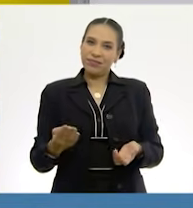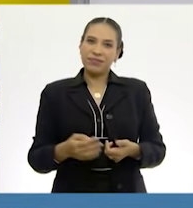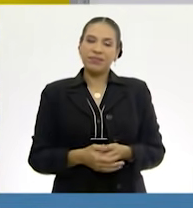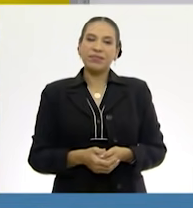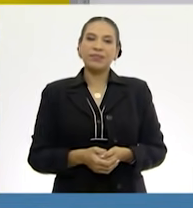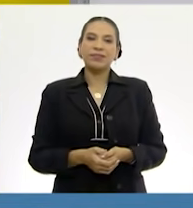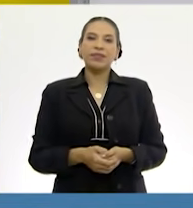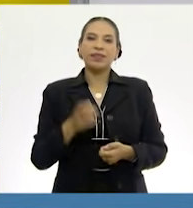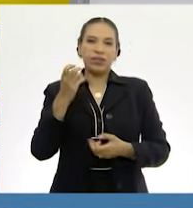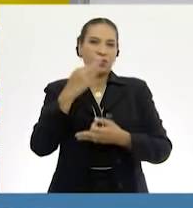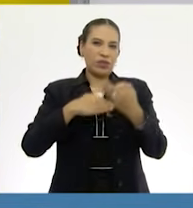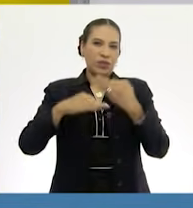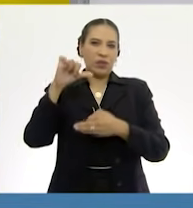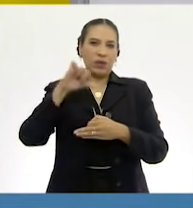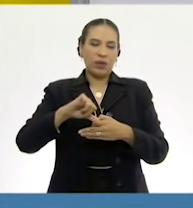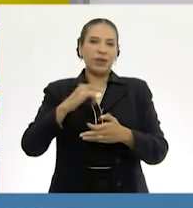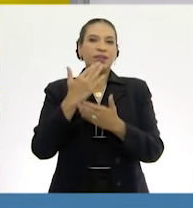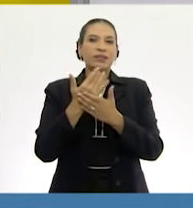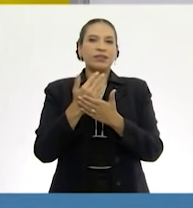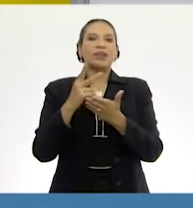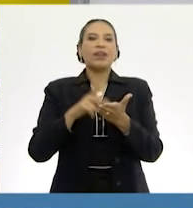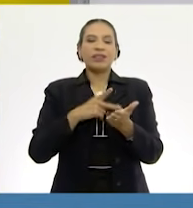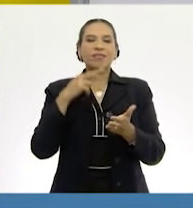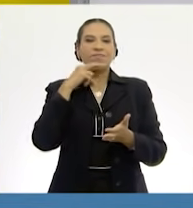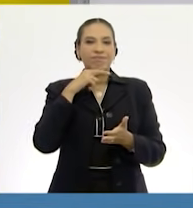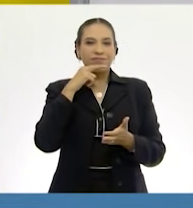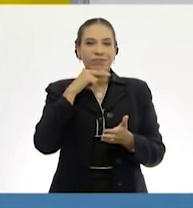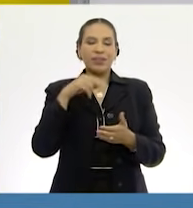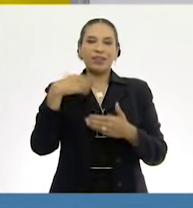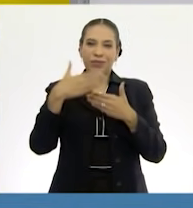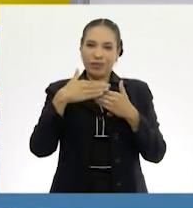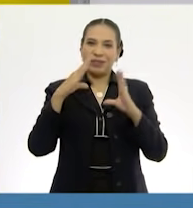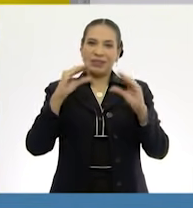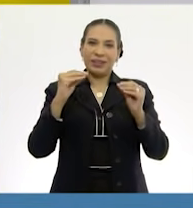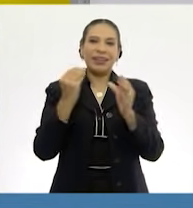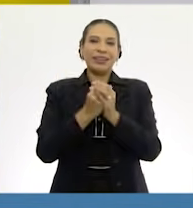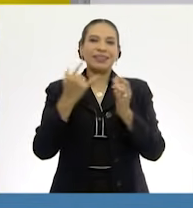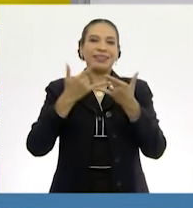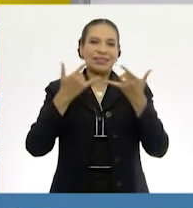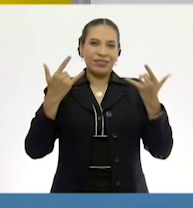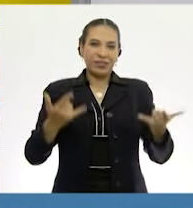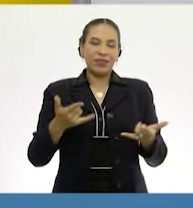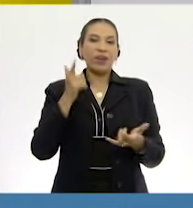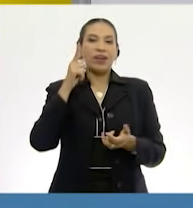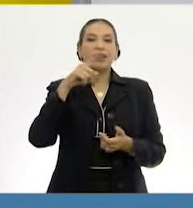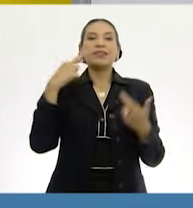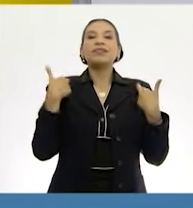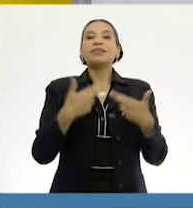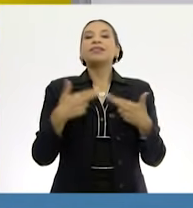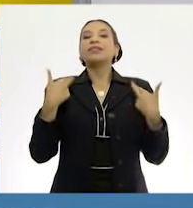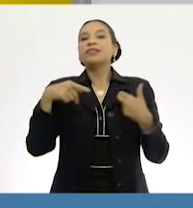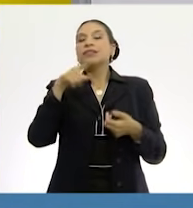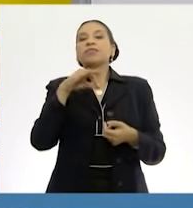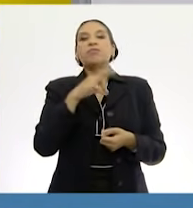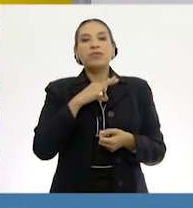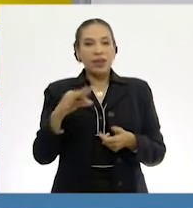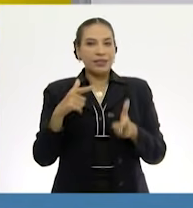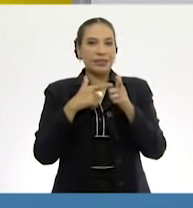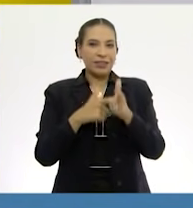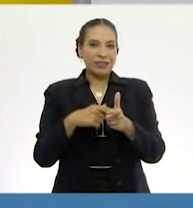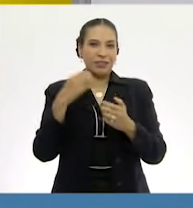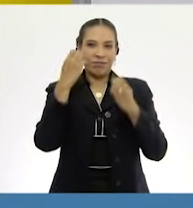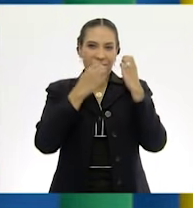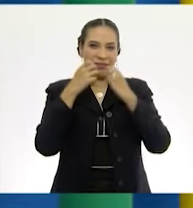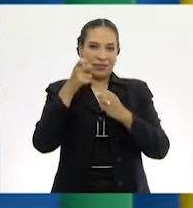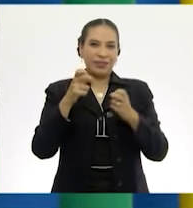pues esto es todo por hoy. Les esperamos de vuelta pronto en su siguiente clase de historia y esperamos que sus maestras y maestros puedan seguir revisando